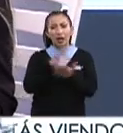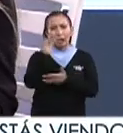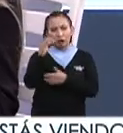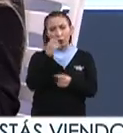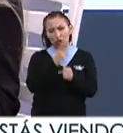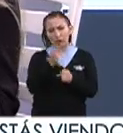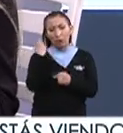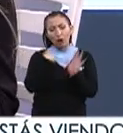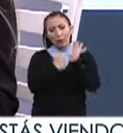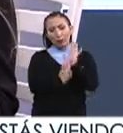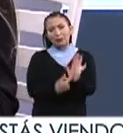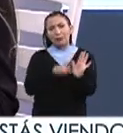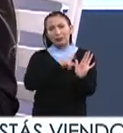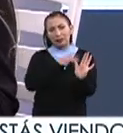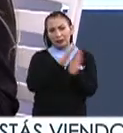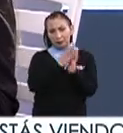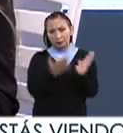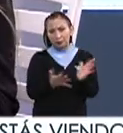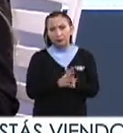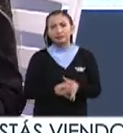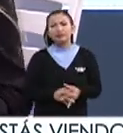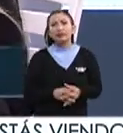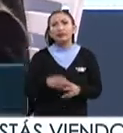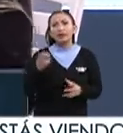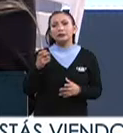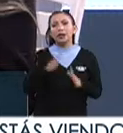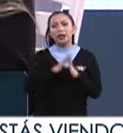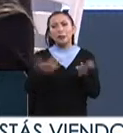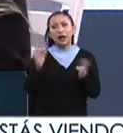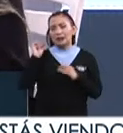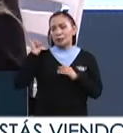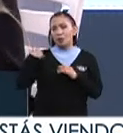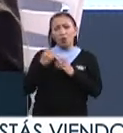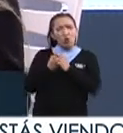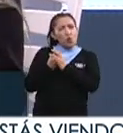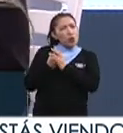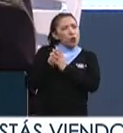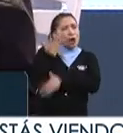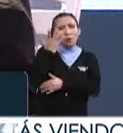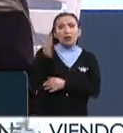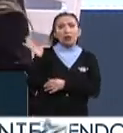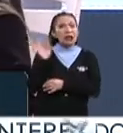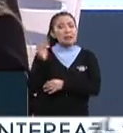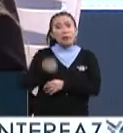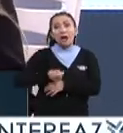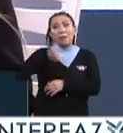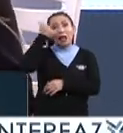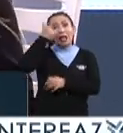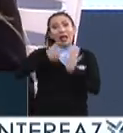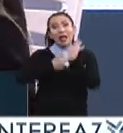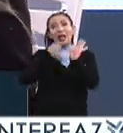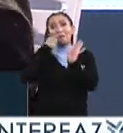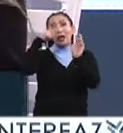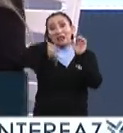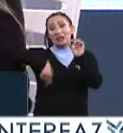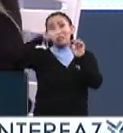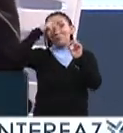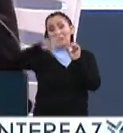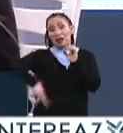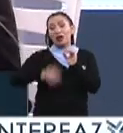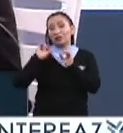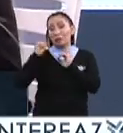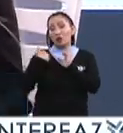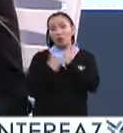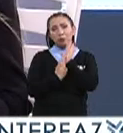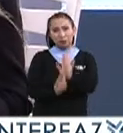la oportunidad de presentarlo. Este libro acaba de salir, posiblemente es la primera vez que se hable de él aquí en México, lo